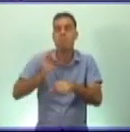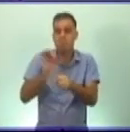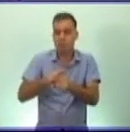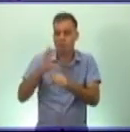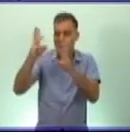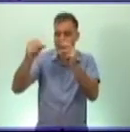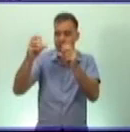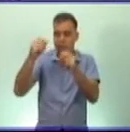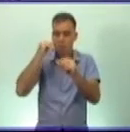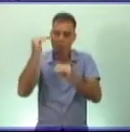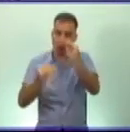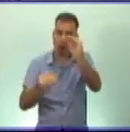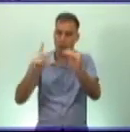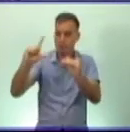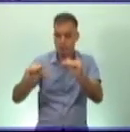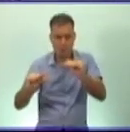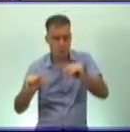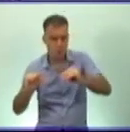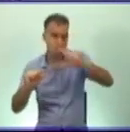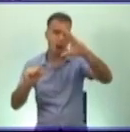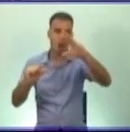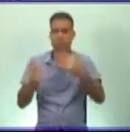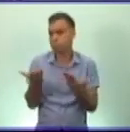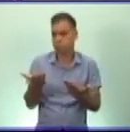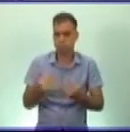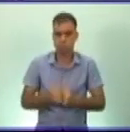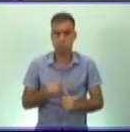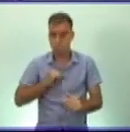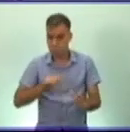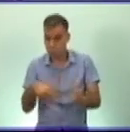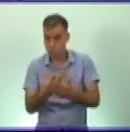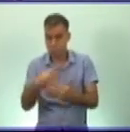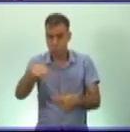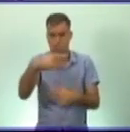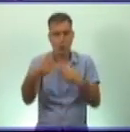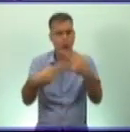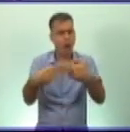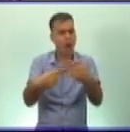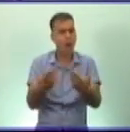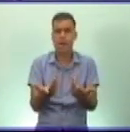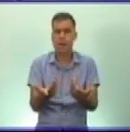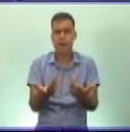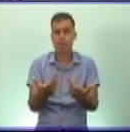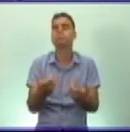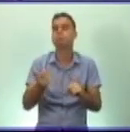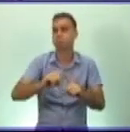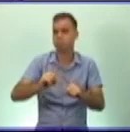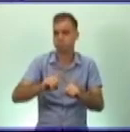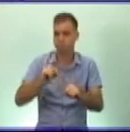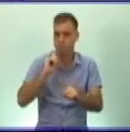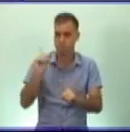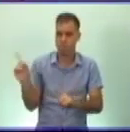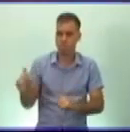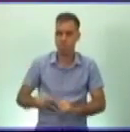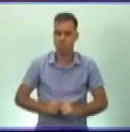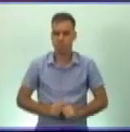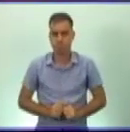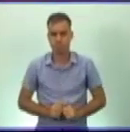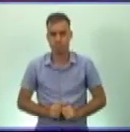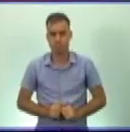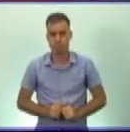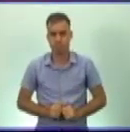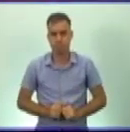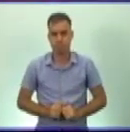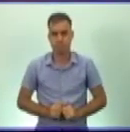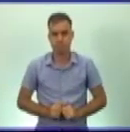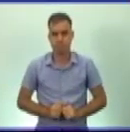¿verdad? Entonces, yo les propongo para que ustedes realicen posteriormente la siguiente actividad independiente. Son